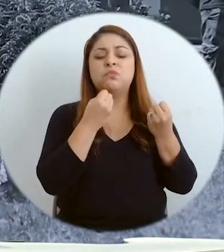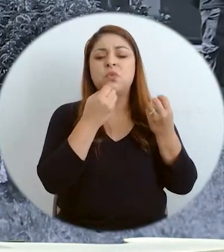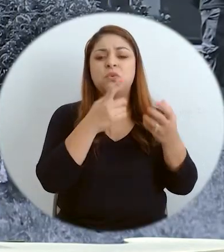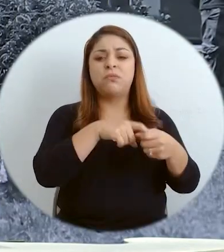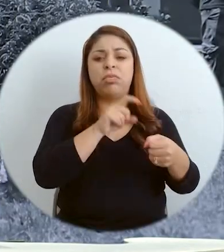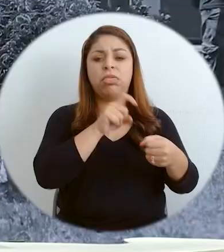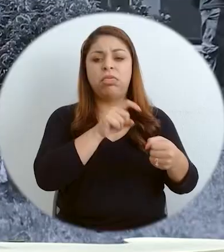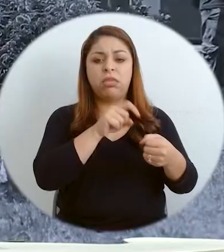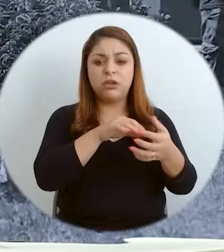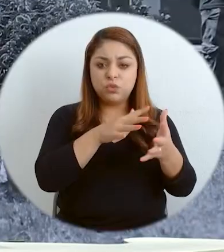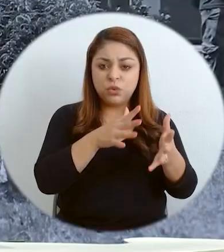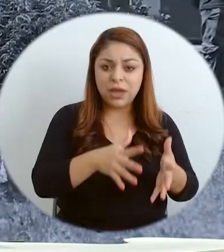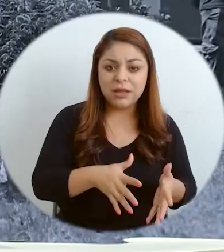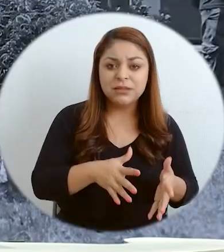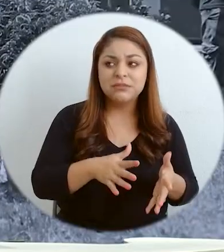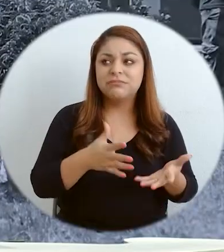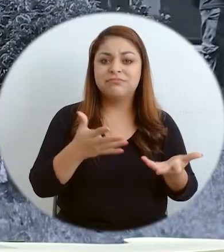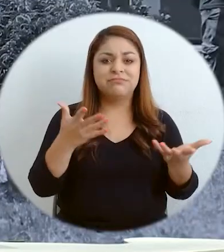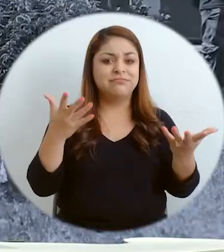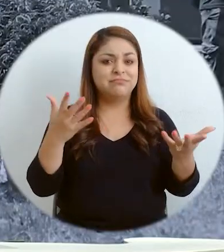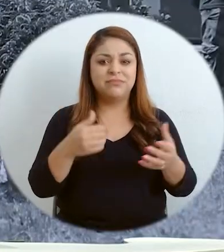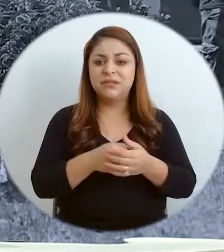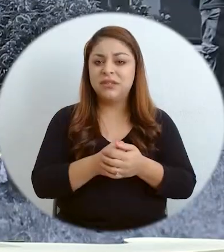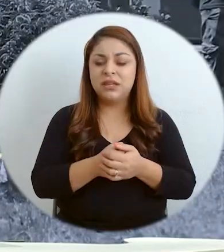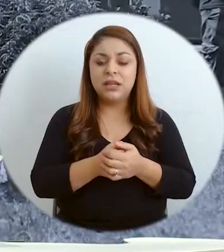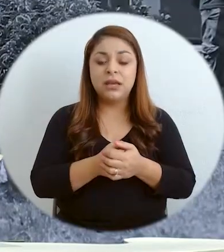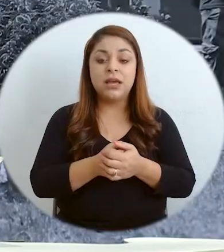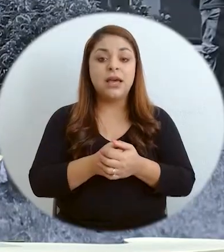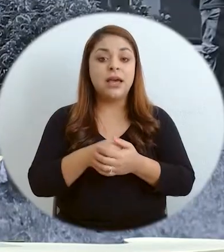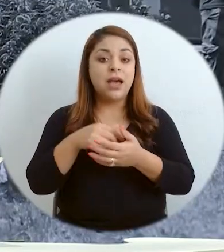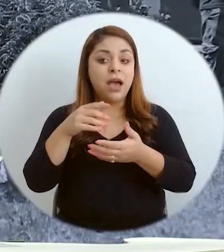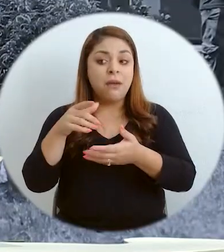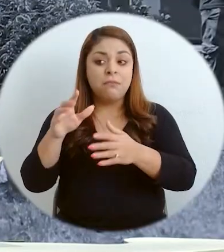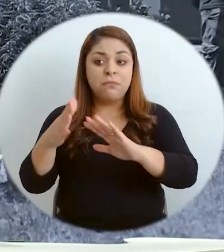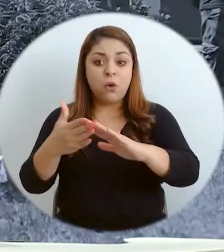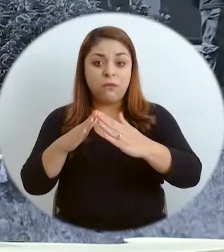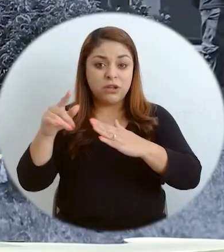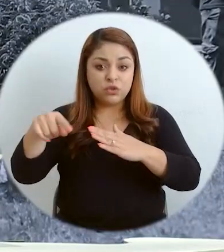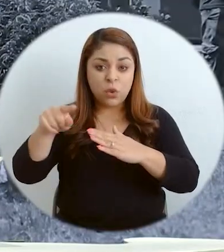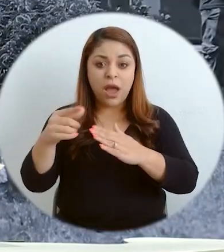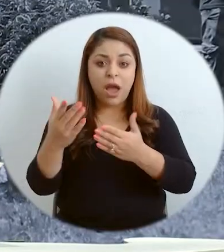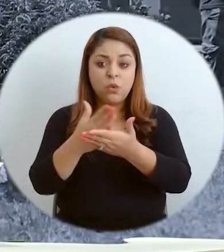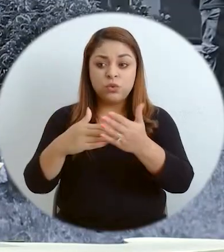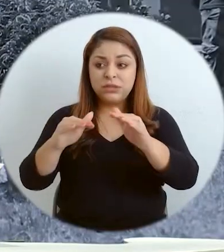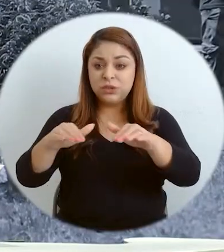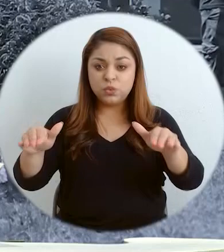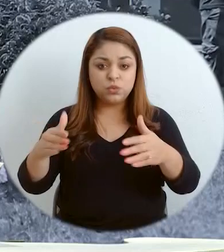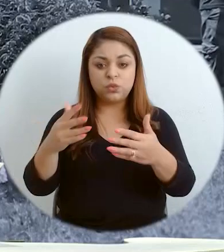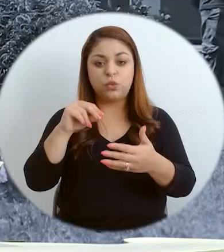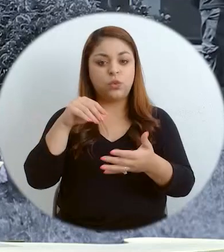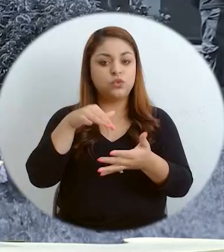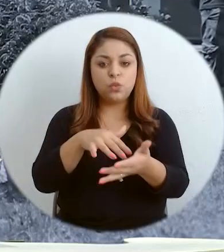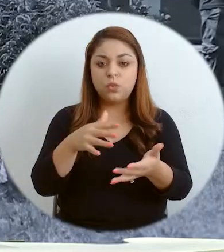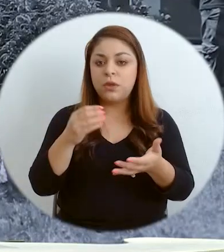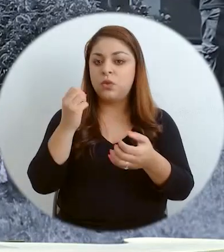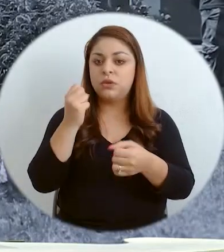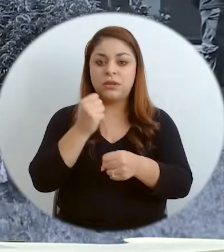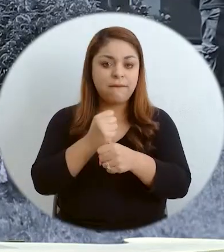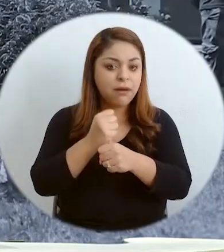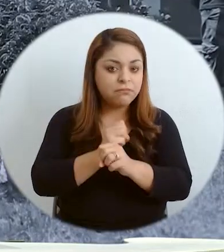año, 21% de la población en edad de estudiar ni estudia ni trabaja,